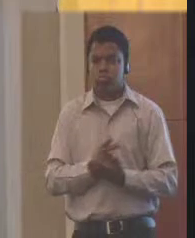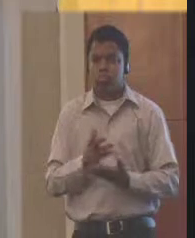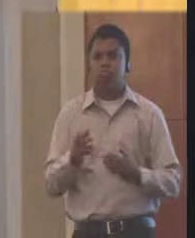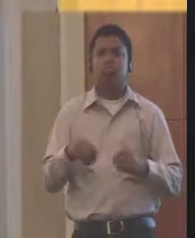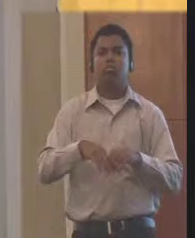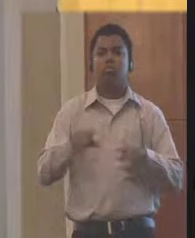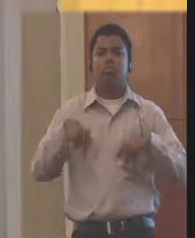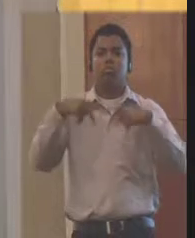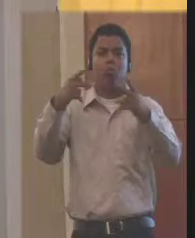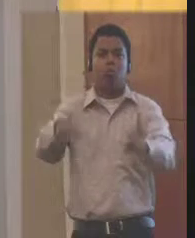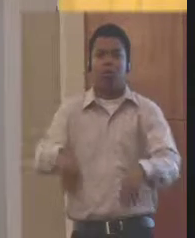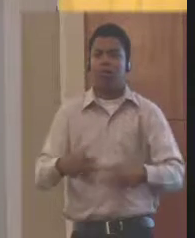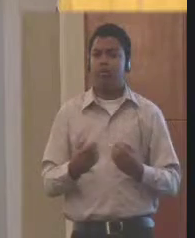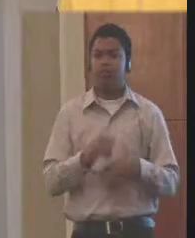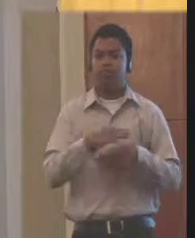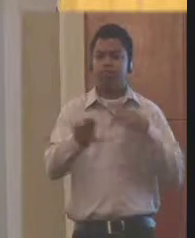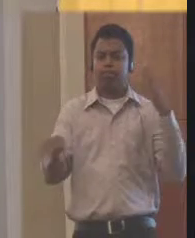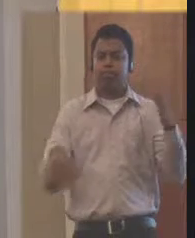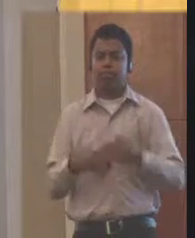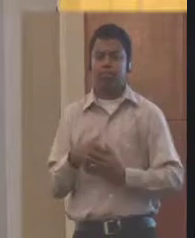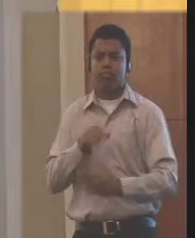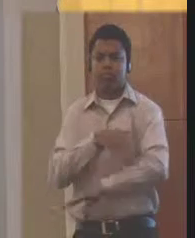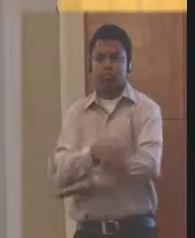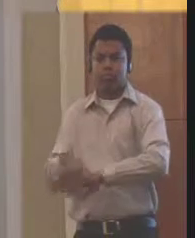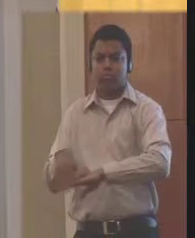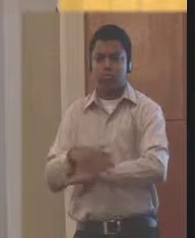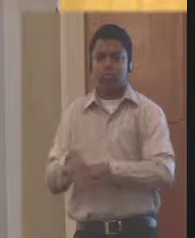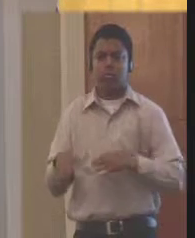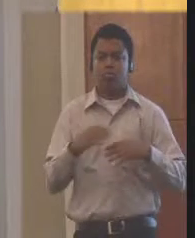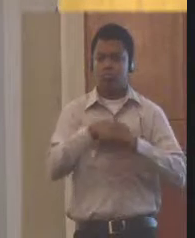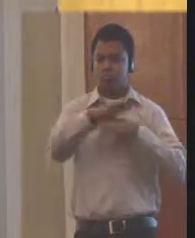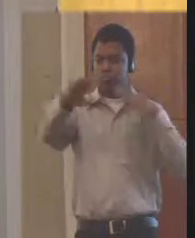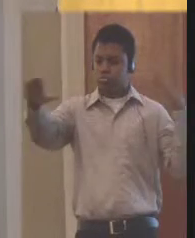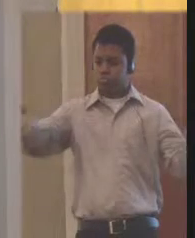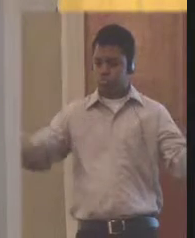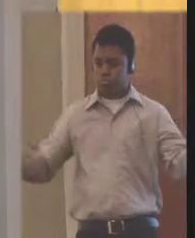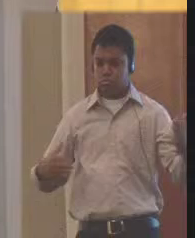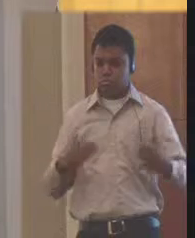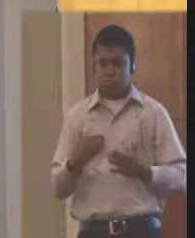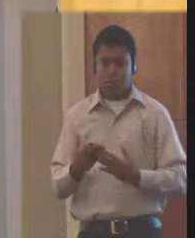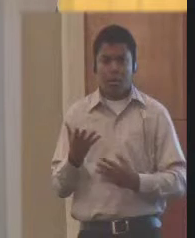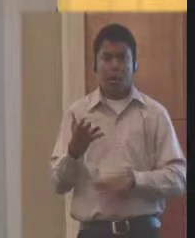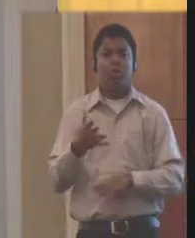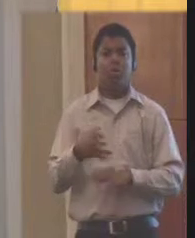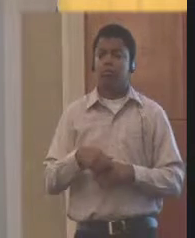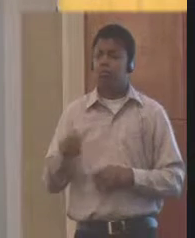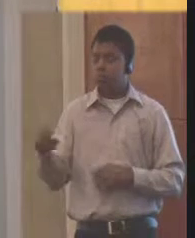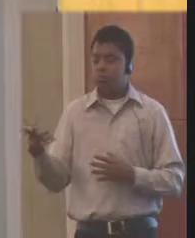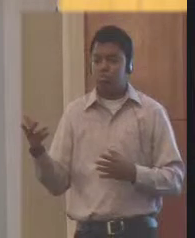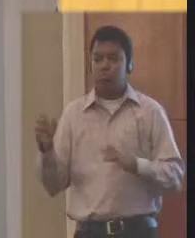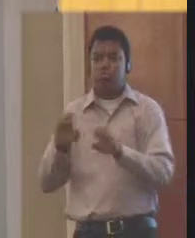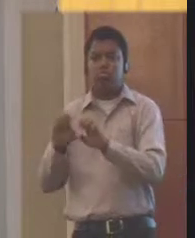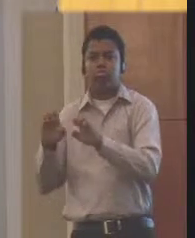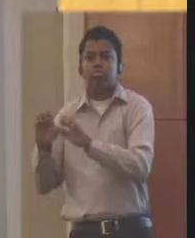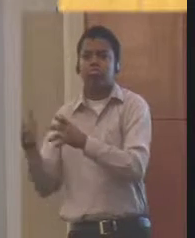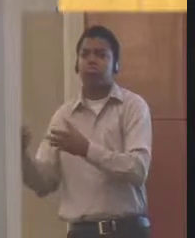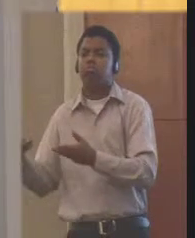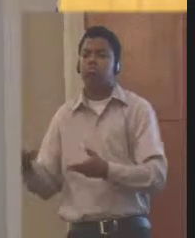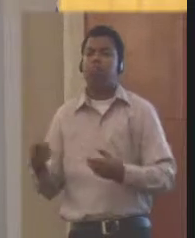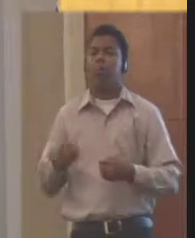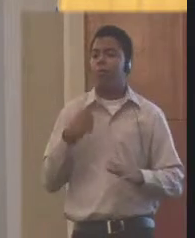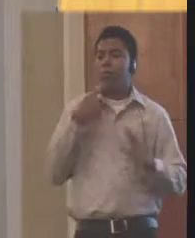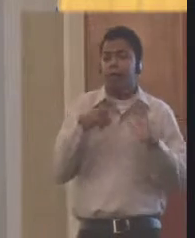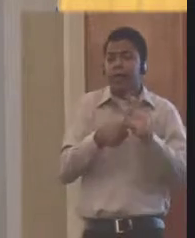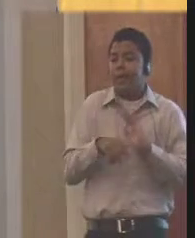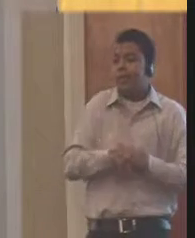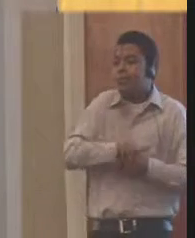trenes, puentes, todas esas carreteras, todo eso no es parte de un plan continuado de negocios. Pero ¿cómo van a llegar los